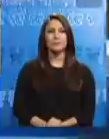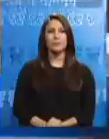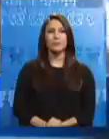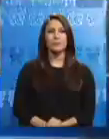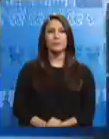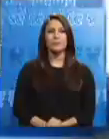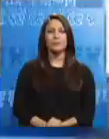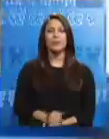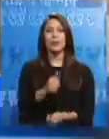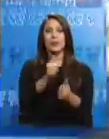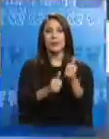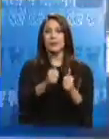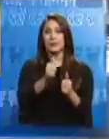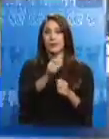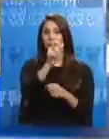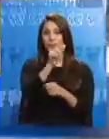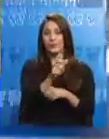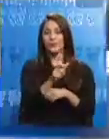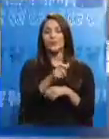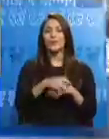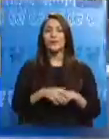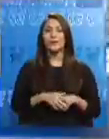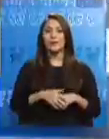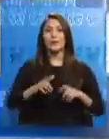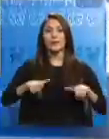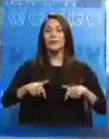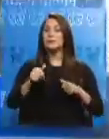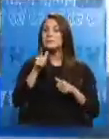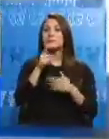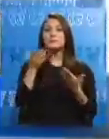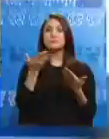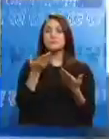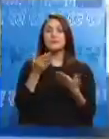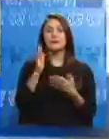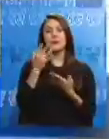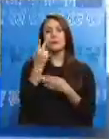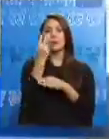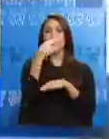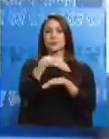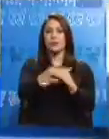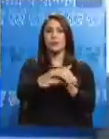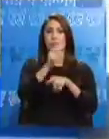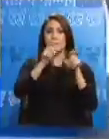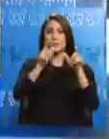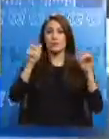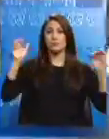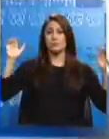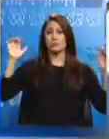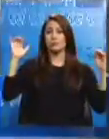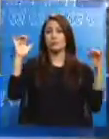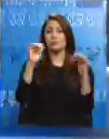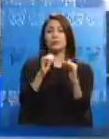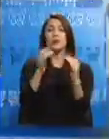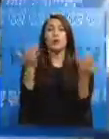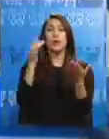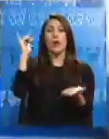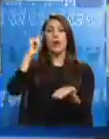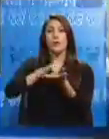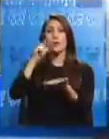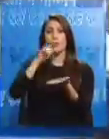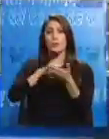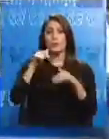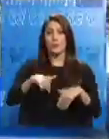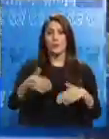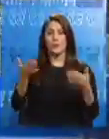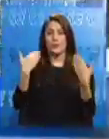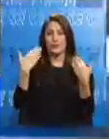El candidato oficialista a la presidencia de la República fue recibido luego del mediodía por un numeroso grupo de simpatizantes en el aeropuerto José Joaquín de